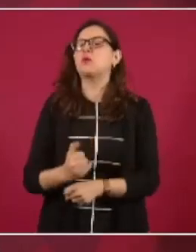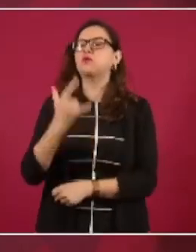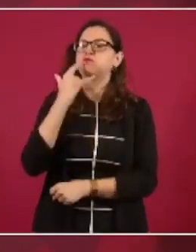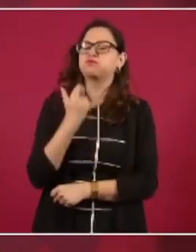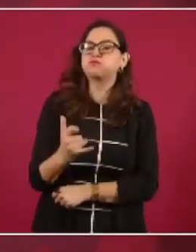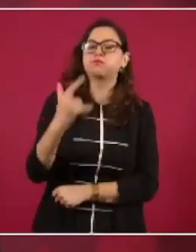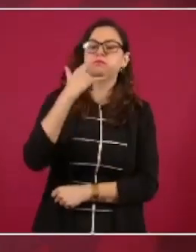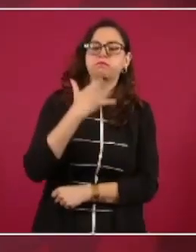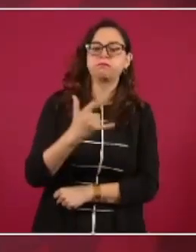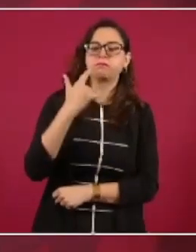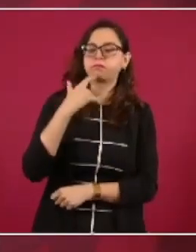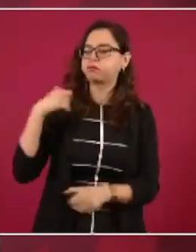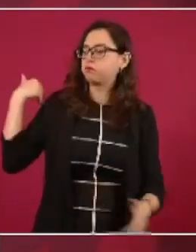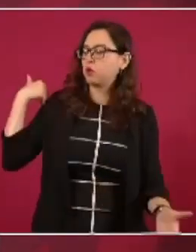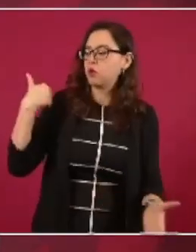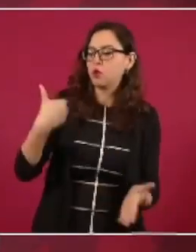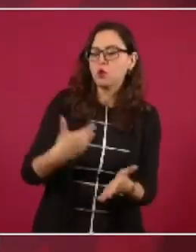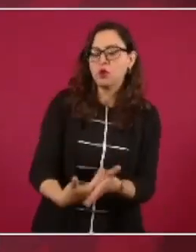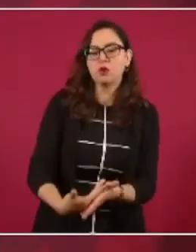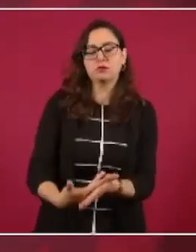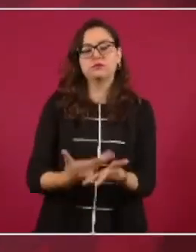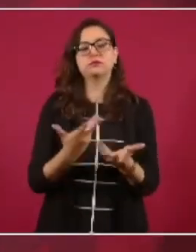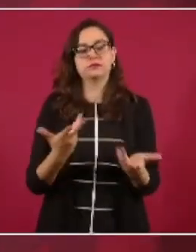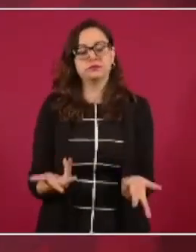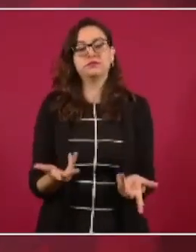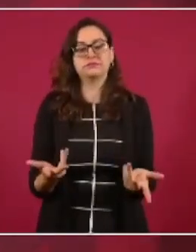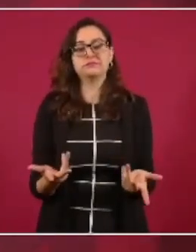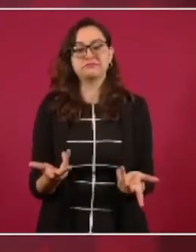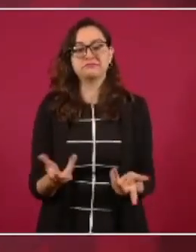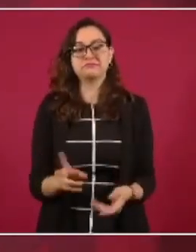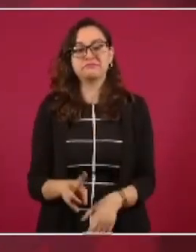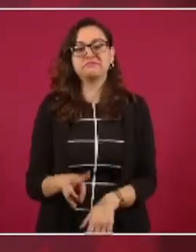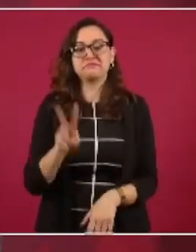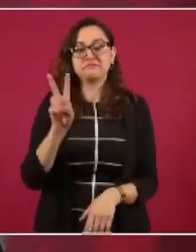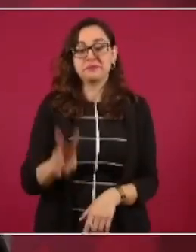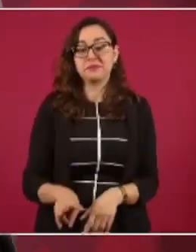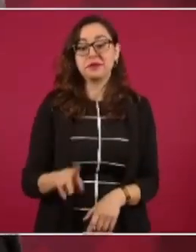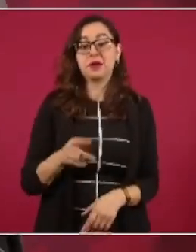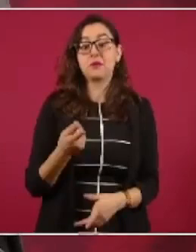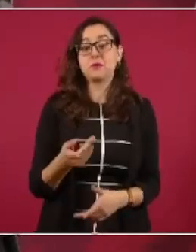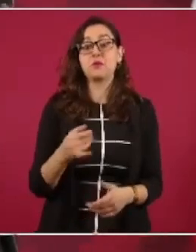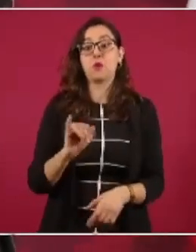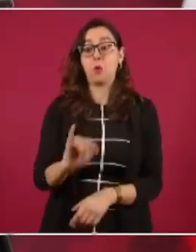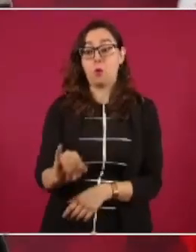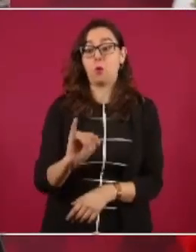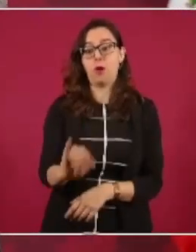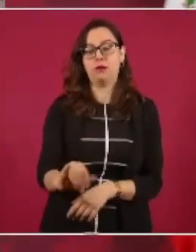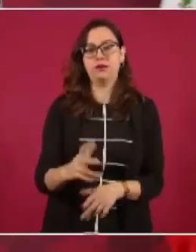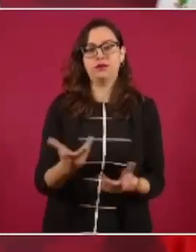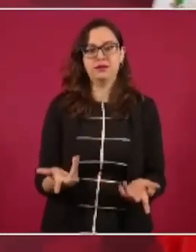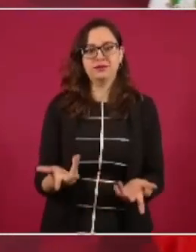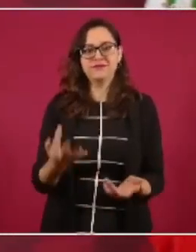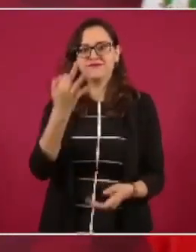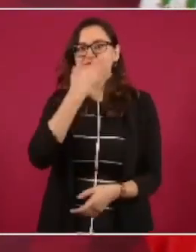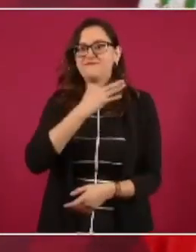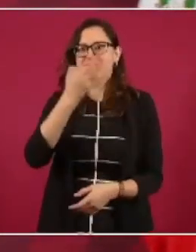Por eso celebramos con mucho orgullo nuestra independencia.